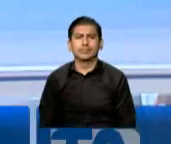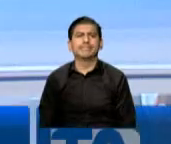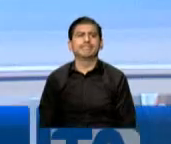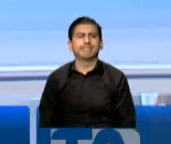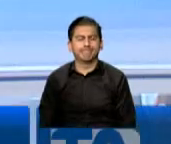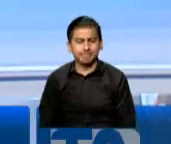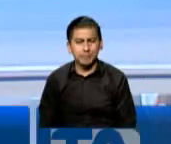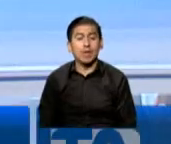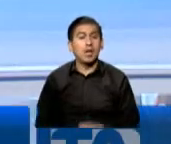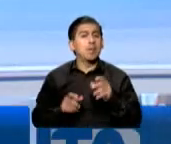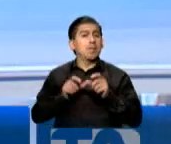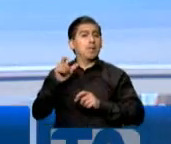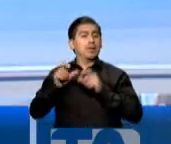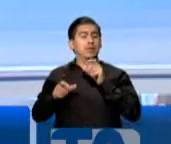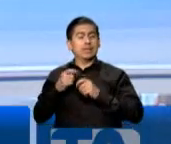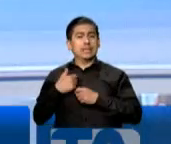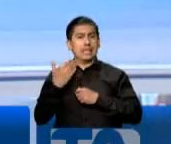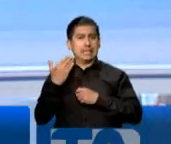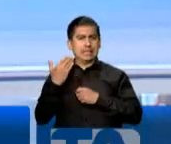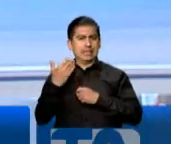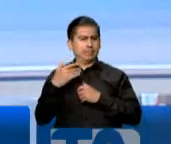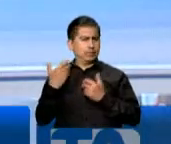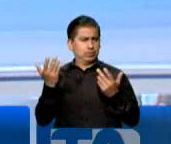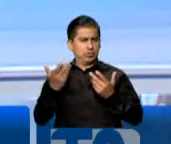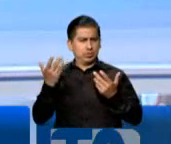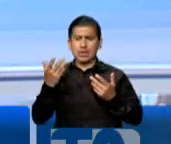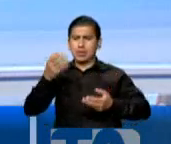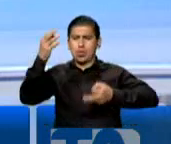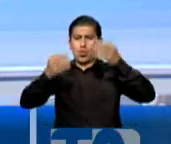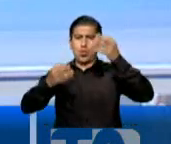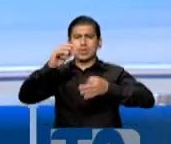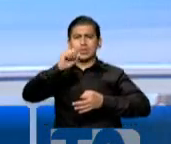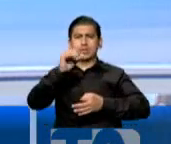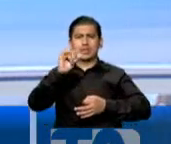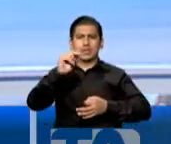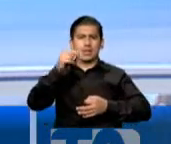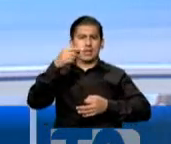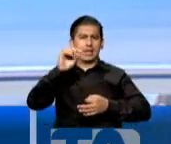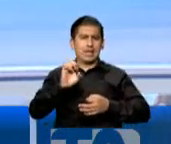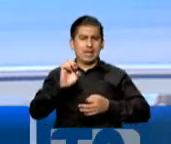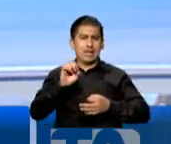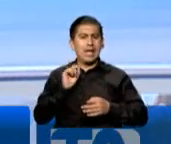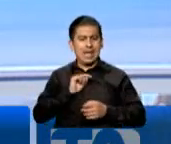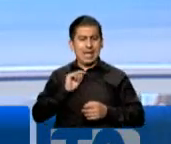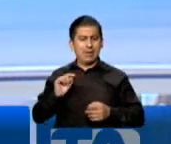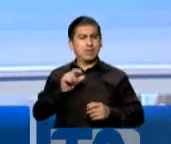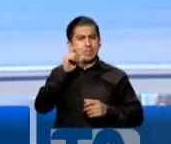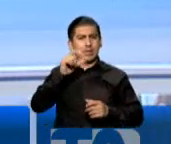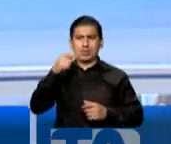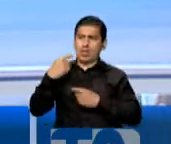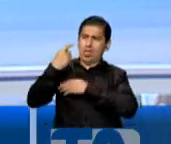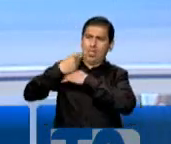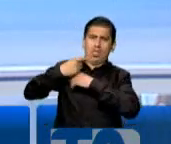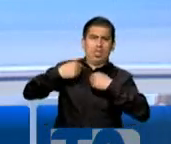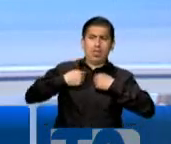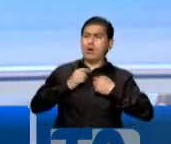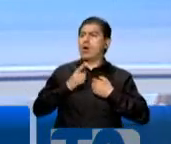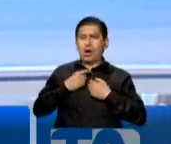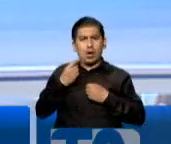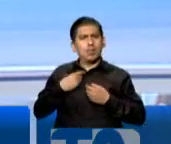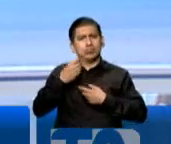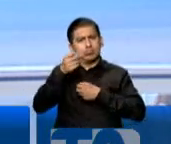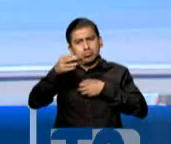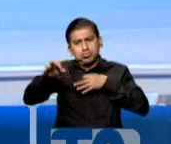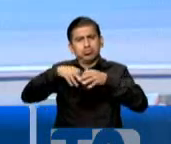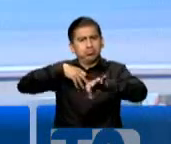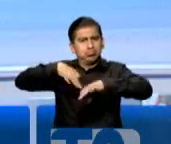defensa de 14 de los 15 procesados por el delito de peculado en el caso Singe concluyeron la presentación de sus pruebas de descargo. El tribunal notificará